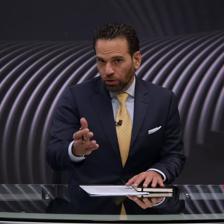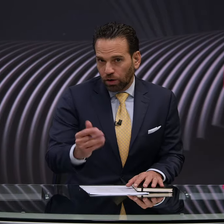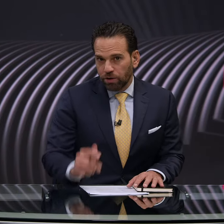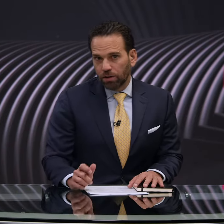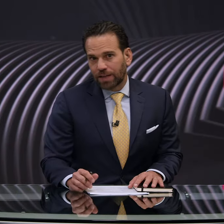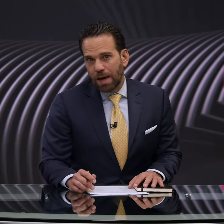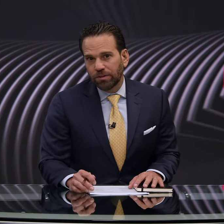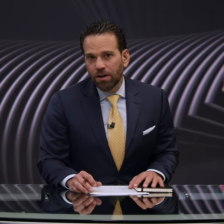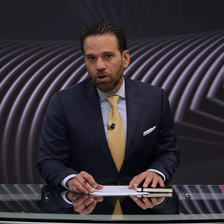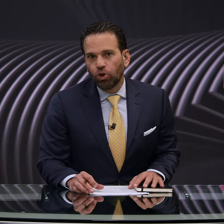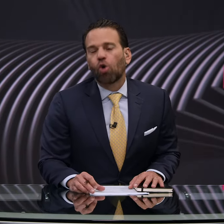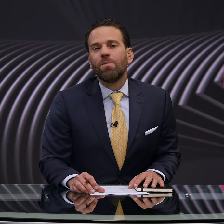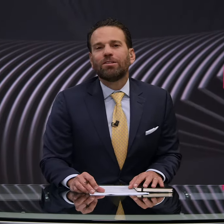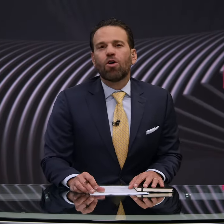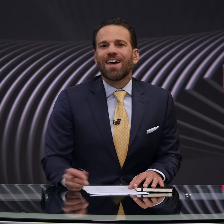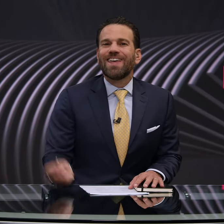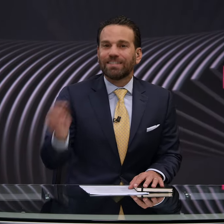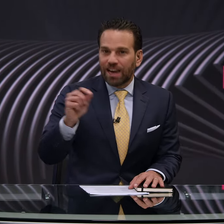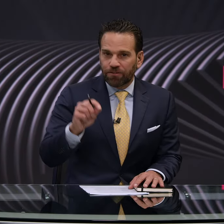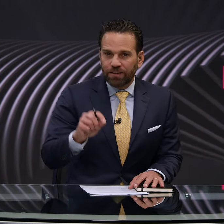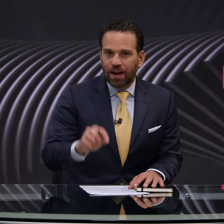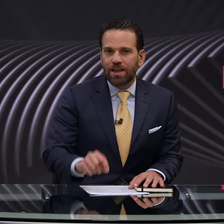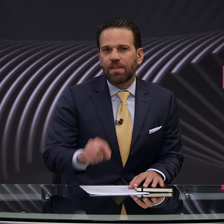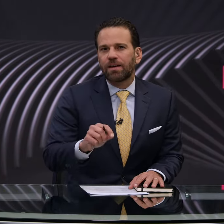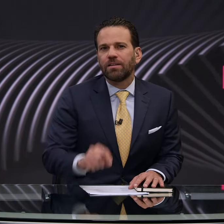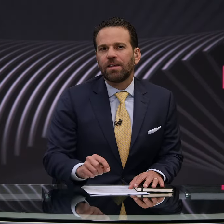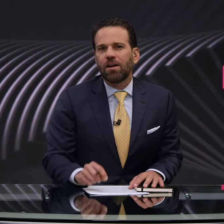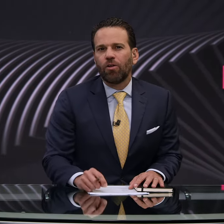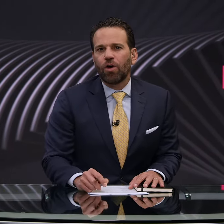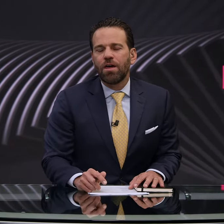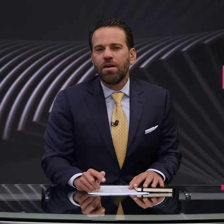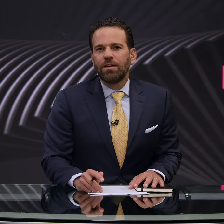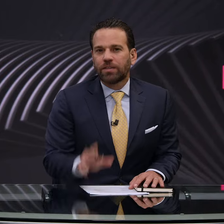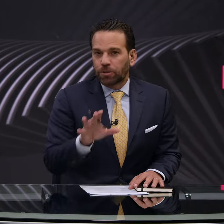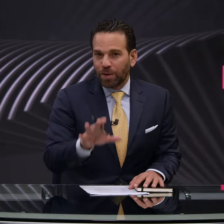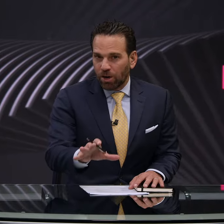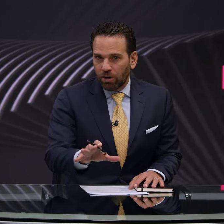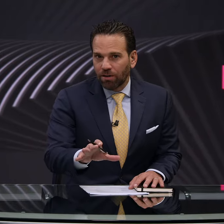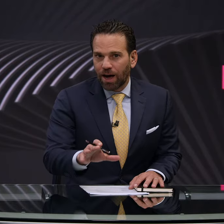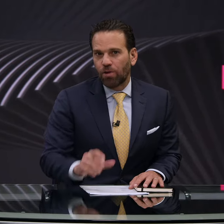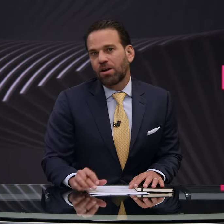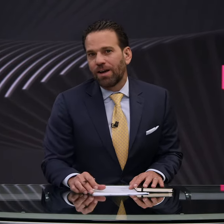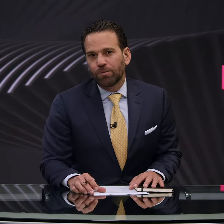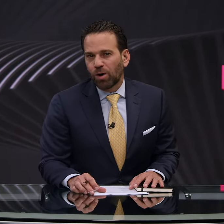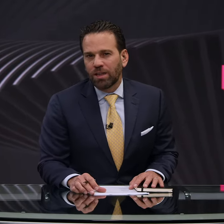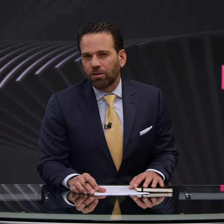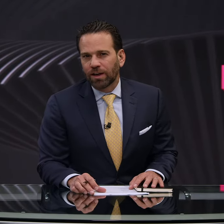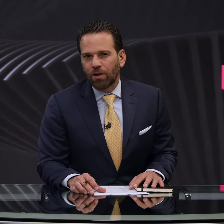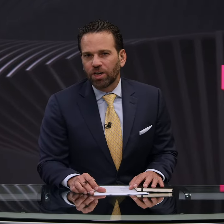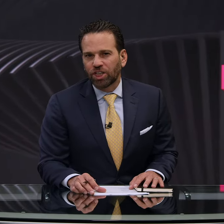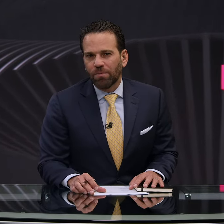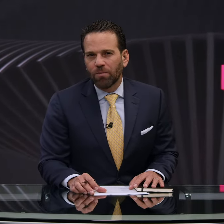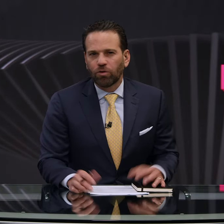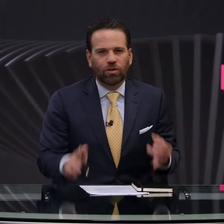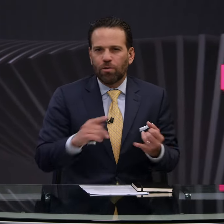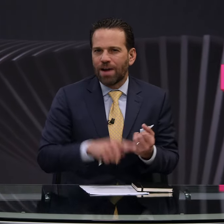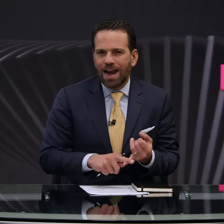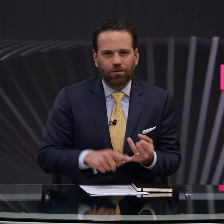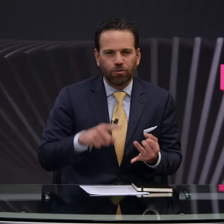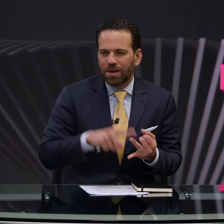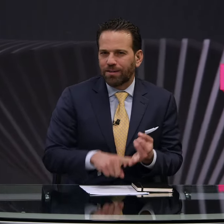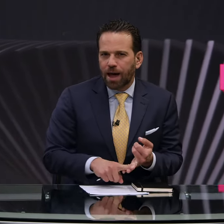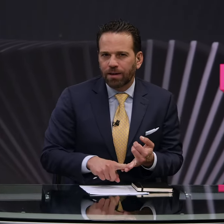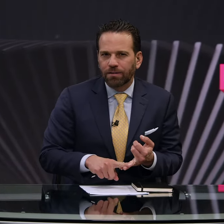Incluso el New York Times documentó que desde la fiscalía de Ernestina Godoy se espió a los rivales políticos de Claudia shean sus